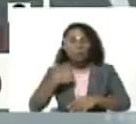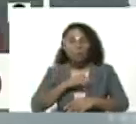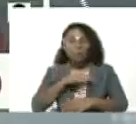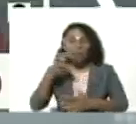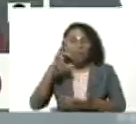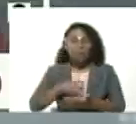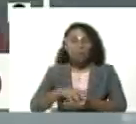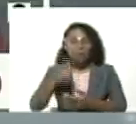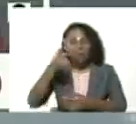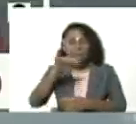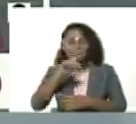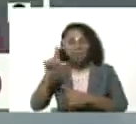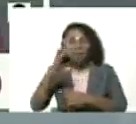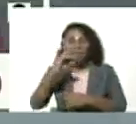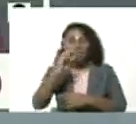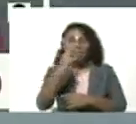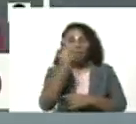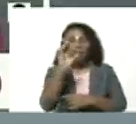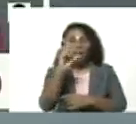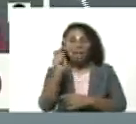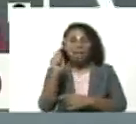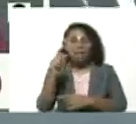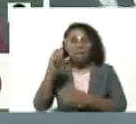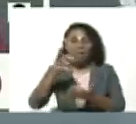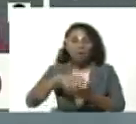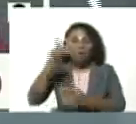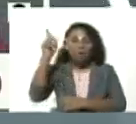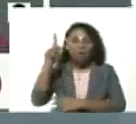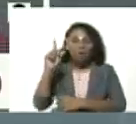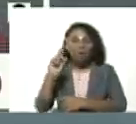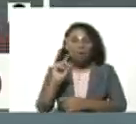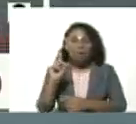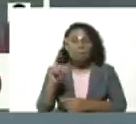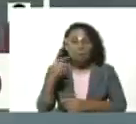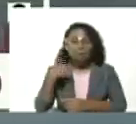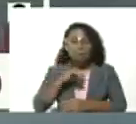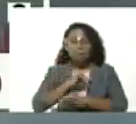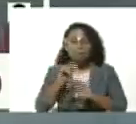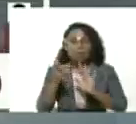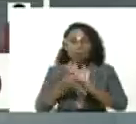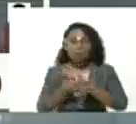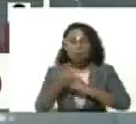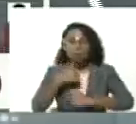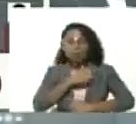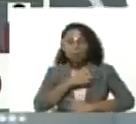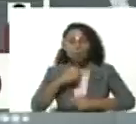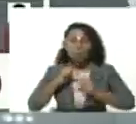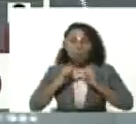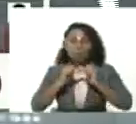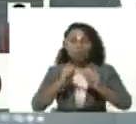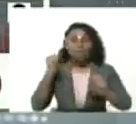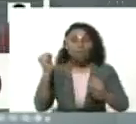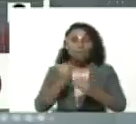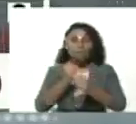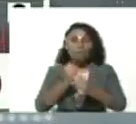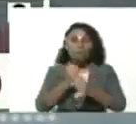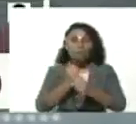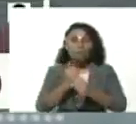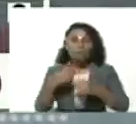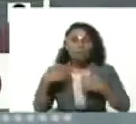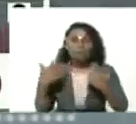la población de Duaca, del estado Lara. Y finalmente, mi comandante presidente, bueno, estamos trabajando también